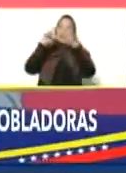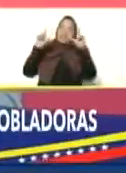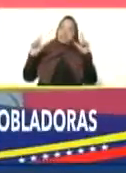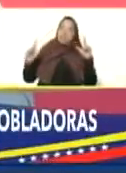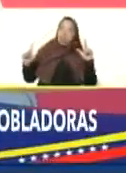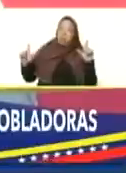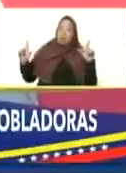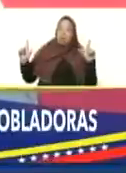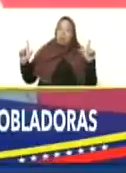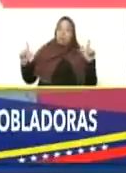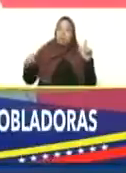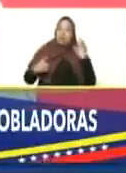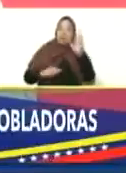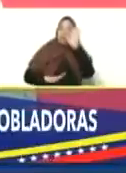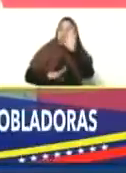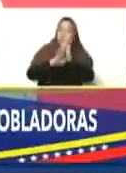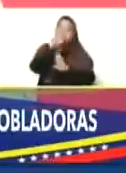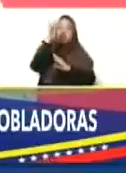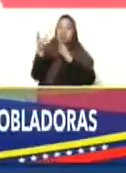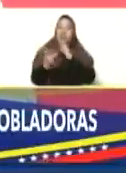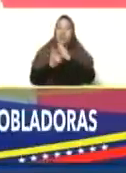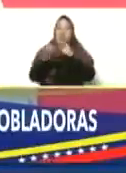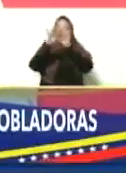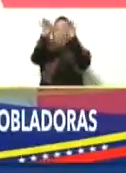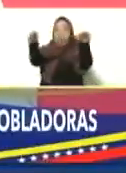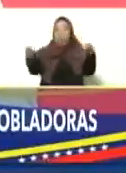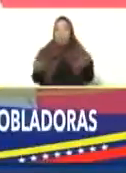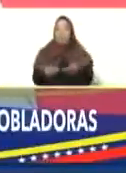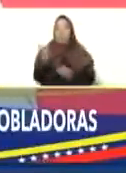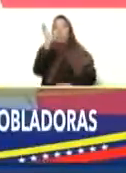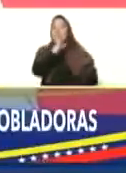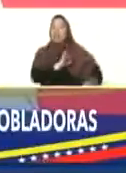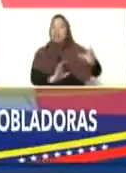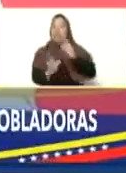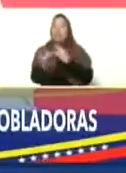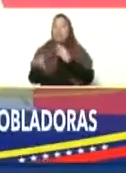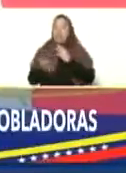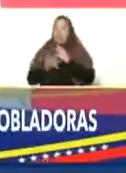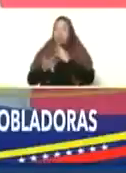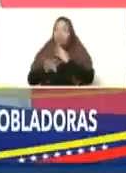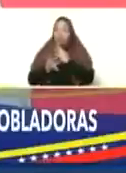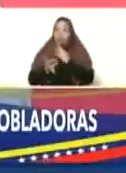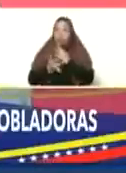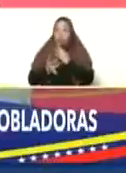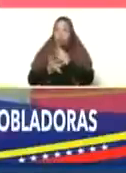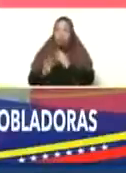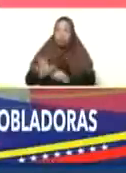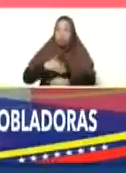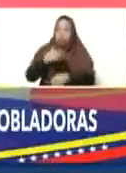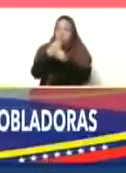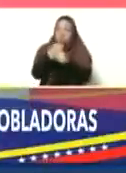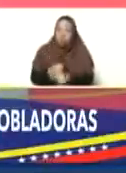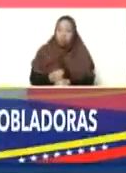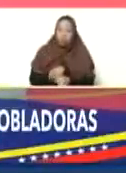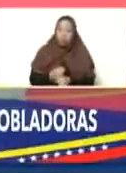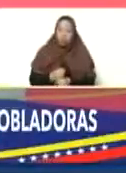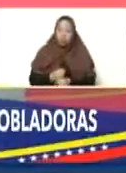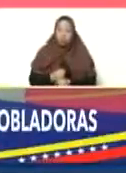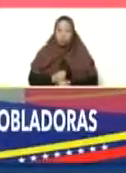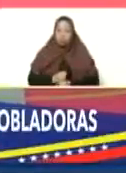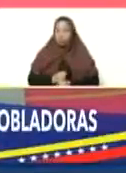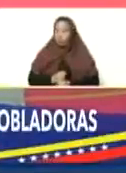de los avances que hay en el mundo a nivel científico y tecnológico y no nos podemos quedar atrás